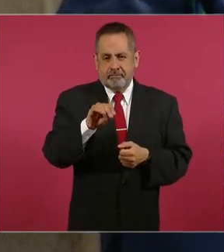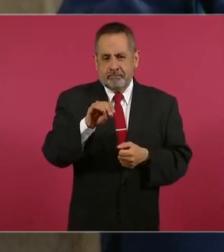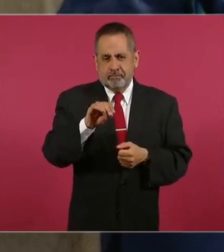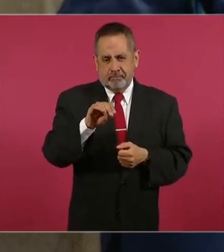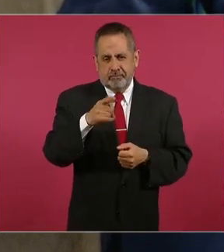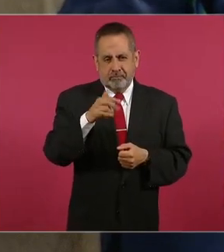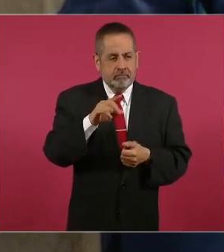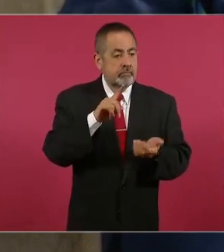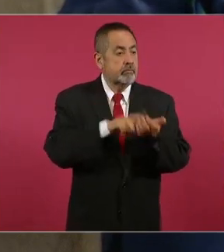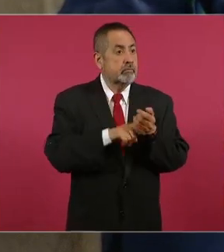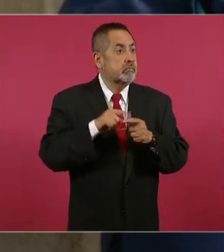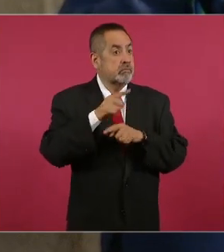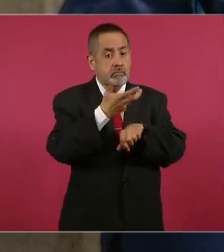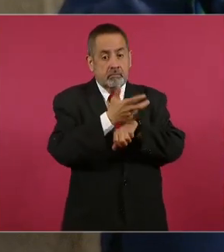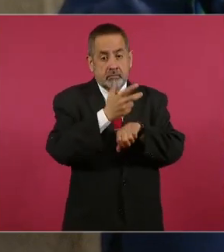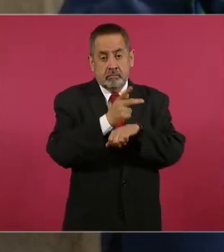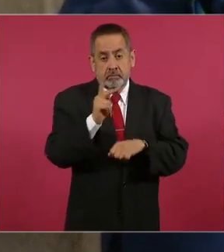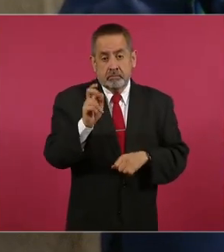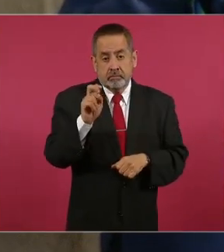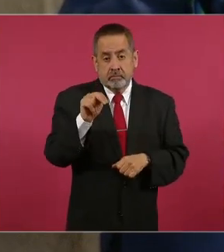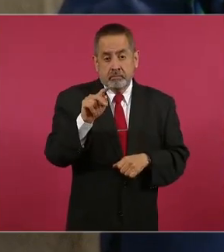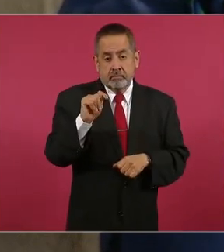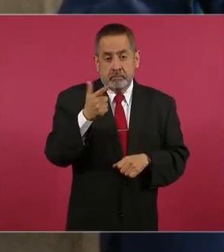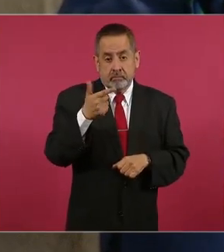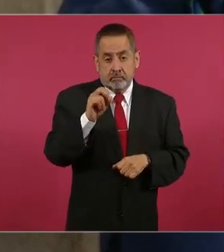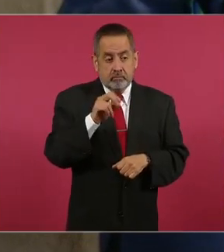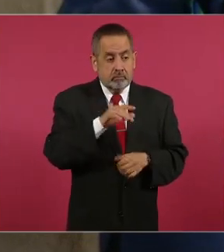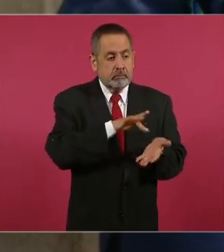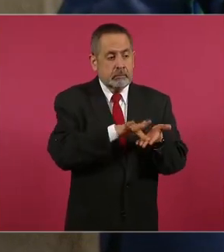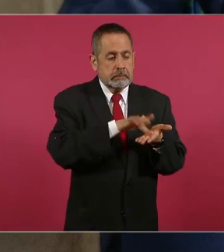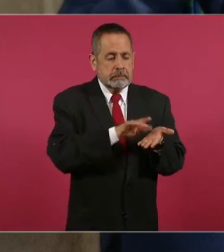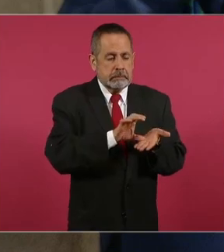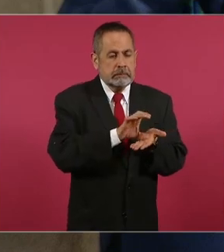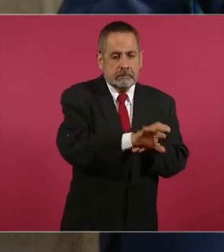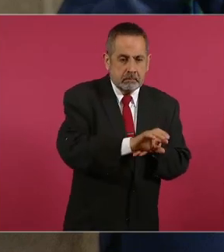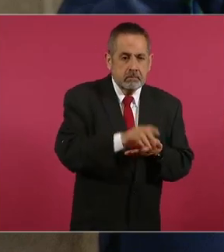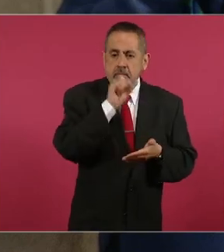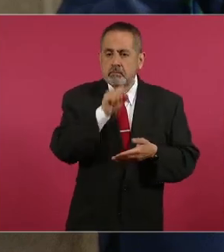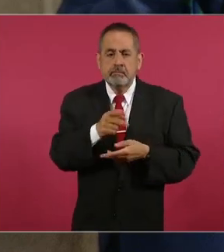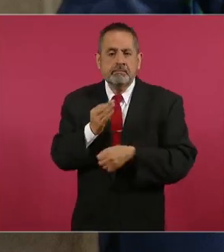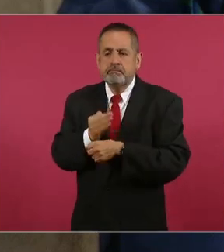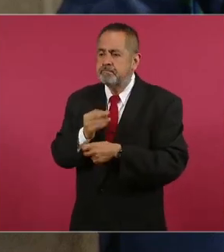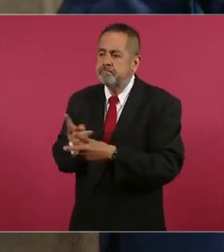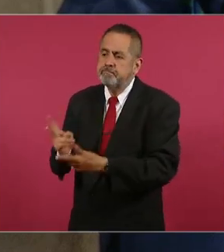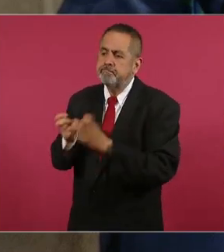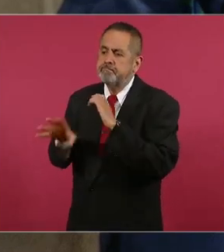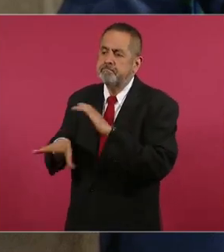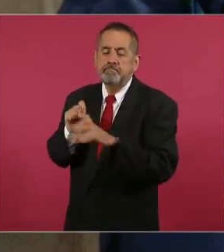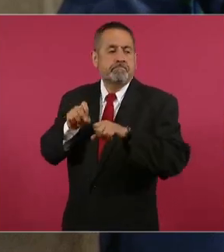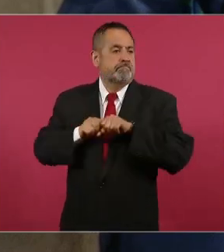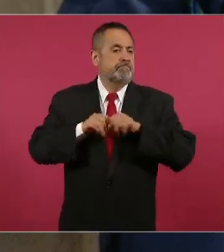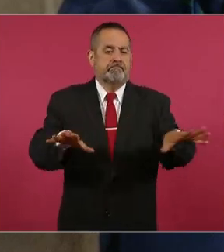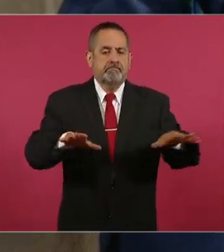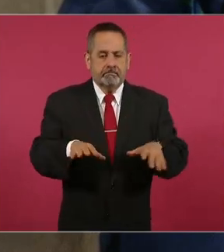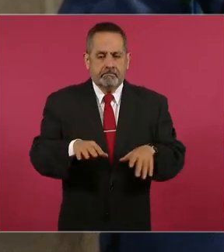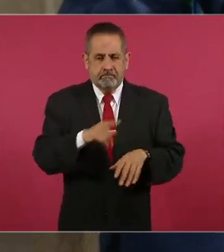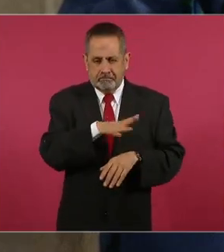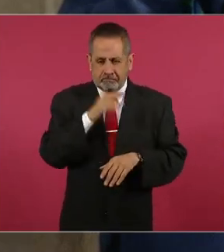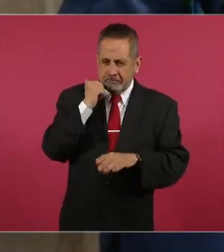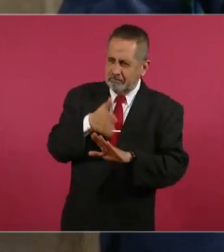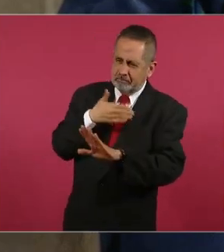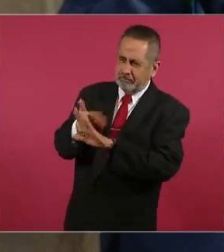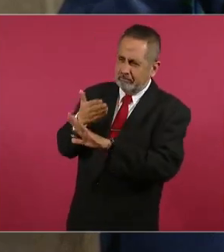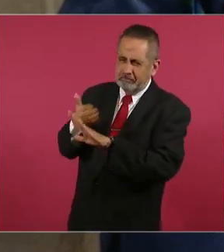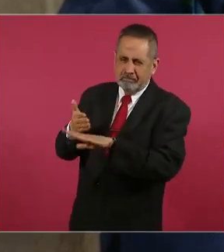Pentágono. Entonces, si también esa sería una línea para investigar este hackeo en el cual pues claramente buscan calentarle la